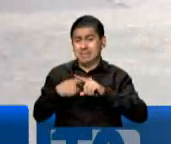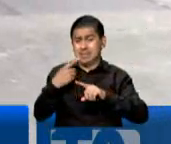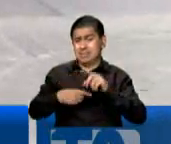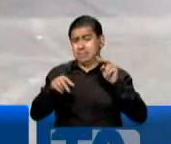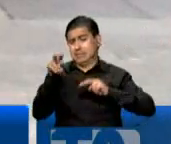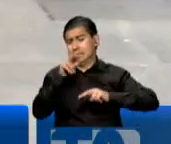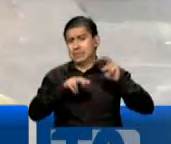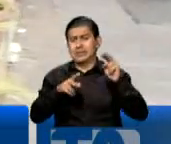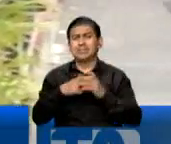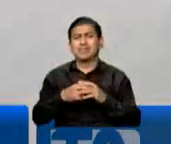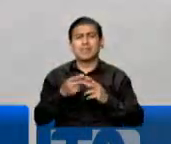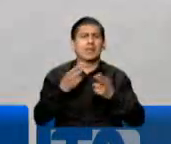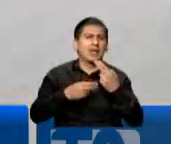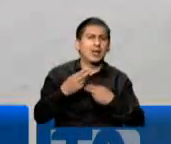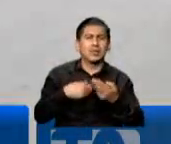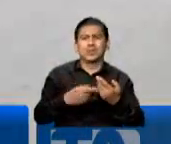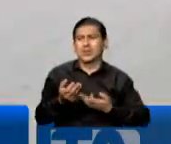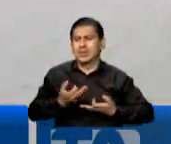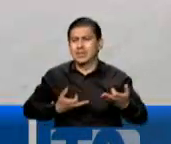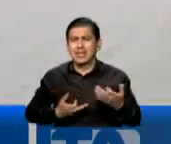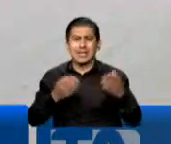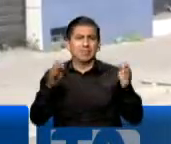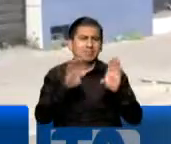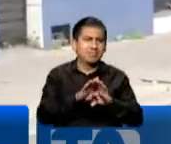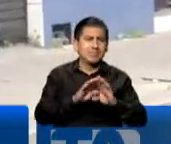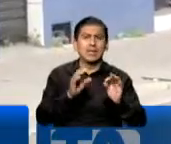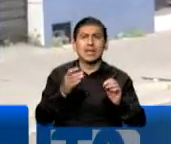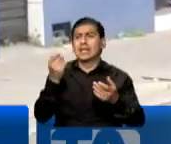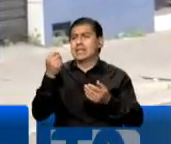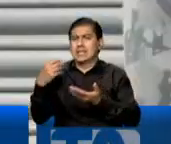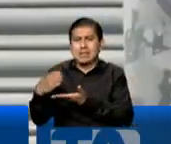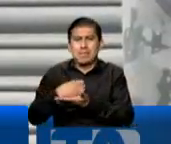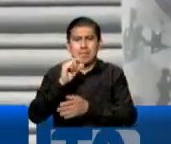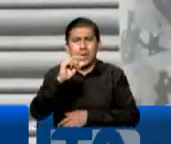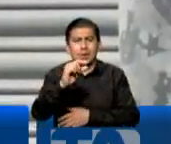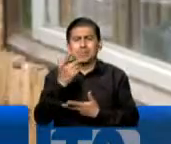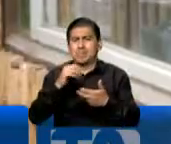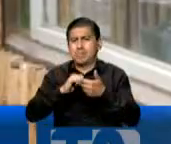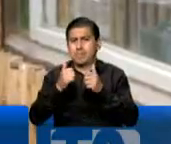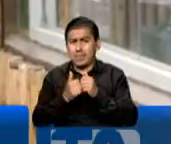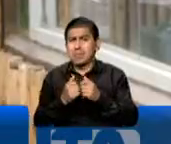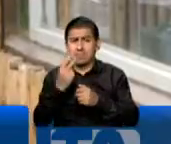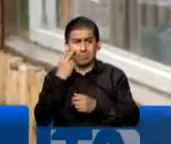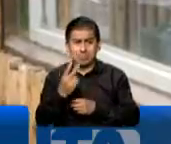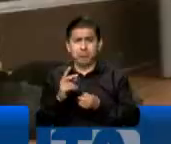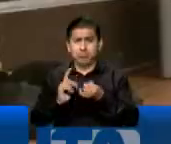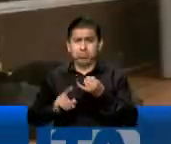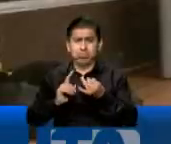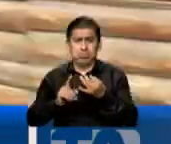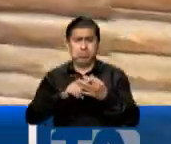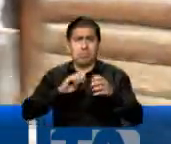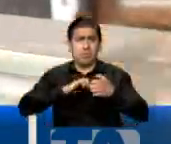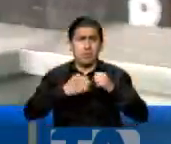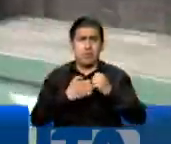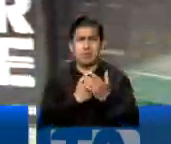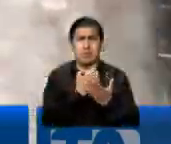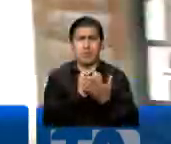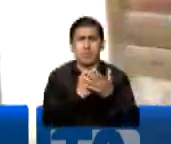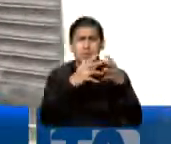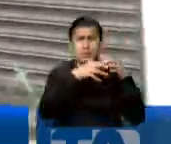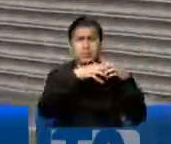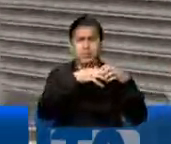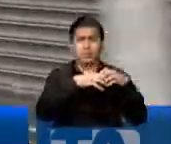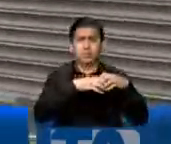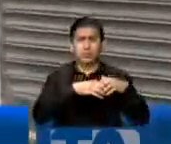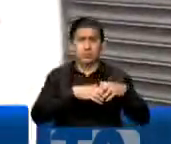el cierre de algunos negocios y la drástica disminución de ingresos en los hogares empiezan a revelar las consecuencias económicas de la pandemia y